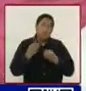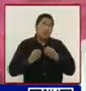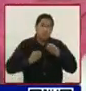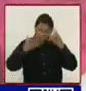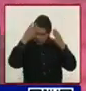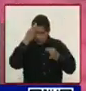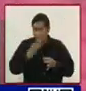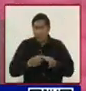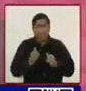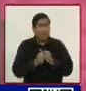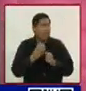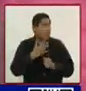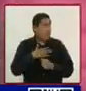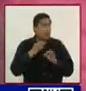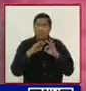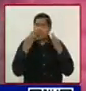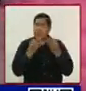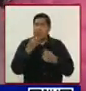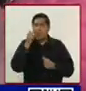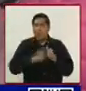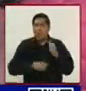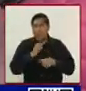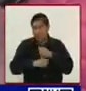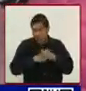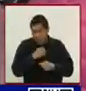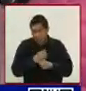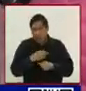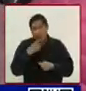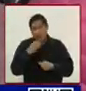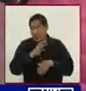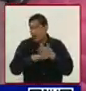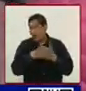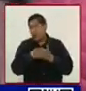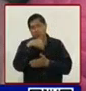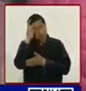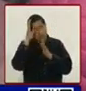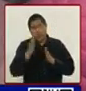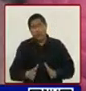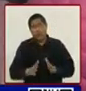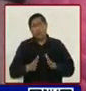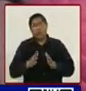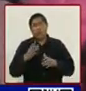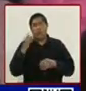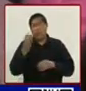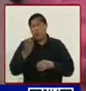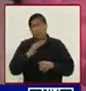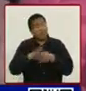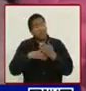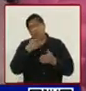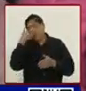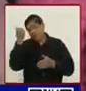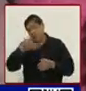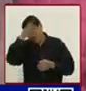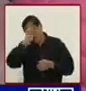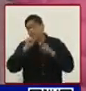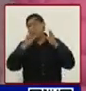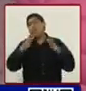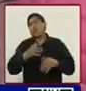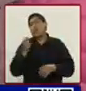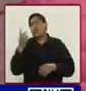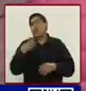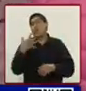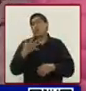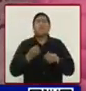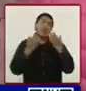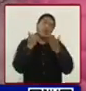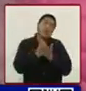con mi familia acompañado siempre, cada año. Y desearles a todos los bolivianos y en especial a Bolivisión, a ti, todo lo mejor y que Dios los bendiga siempre.